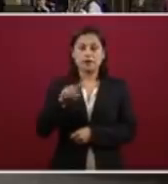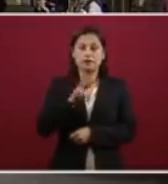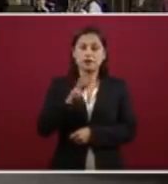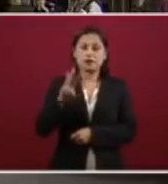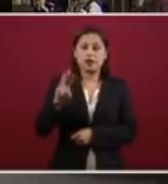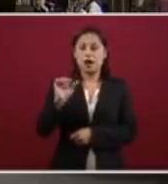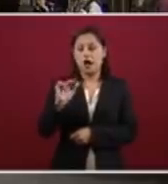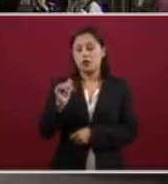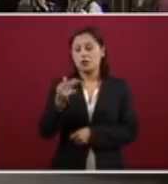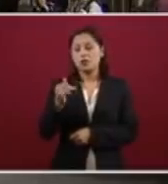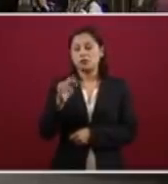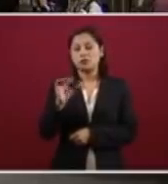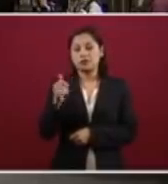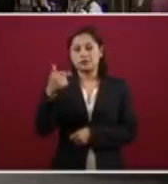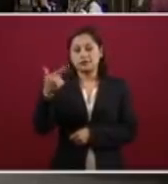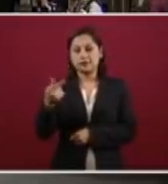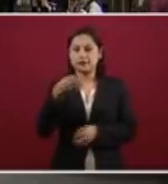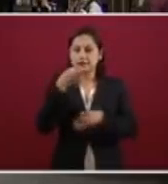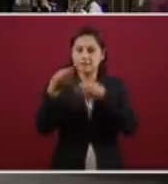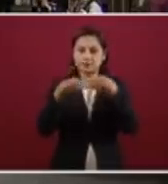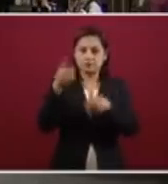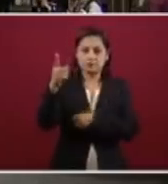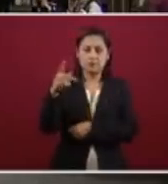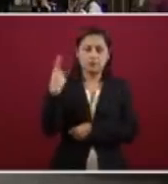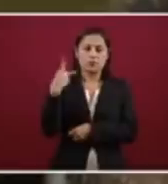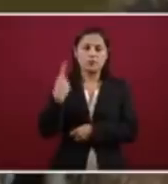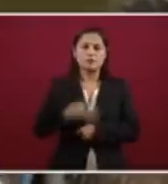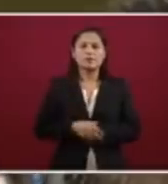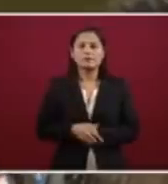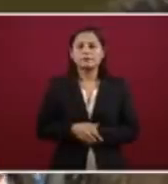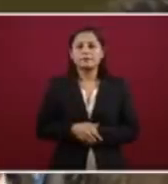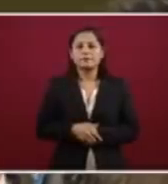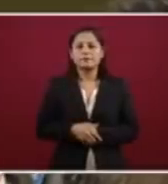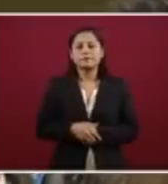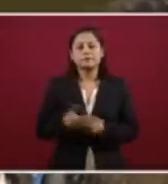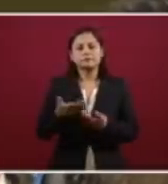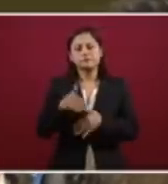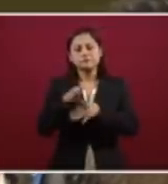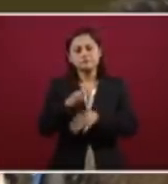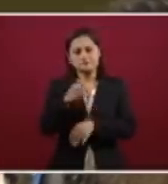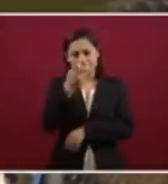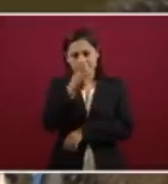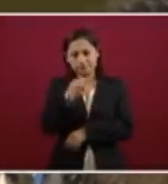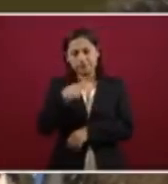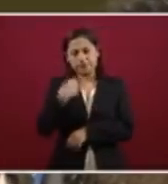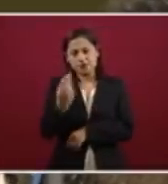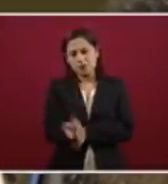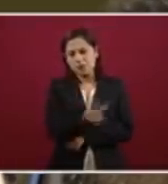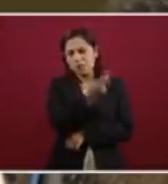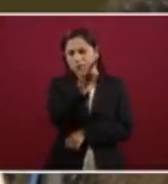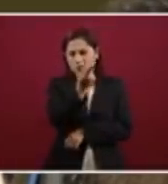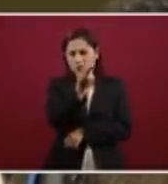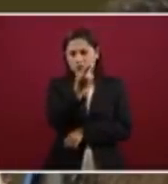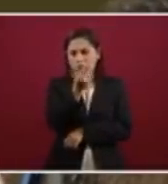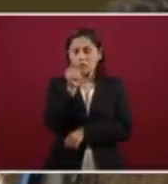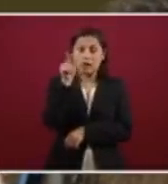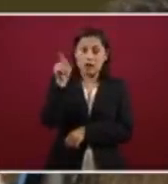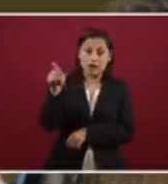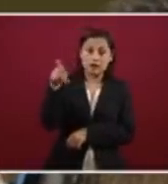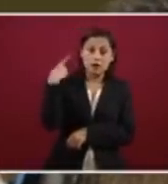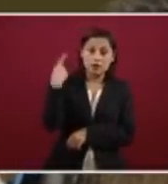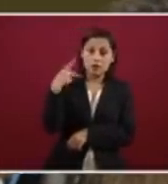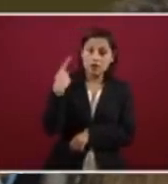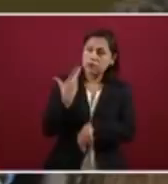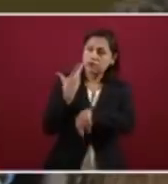7 de Puebla. Sobre el tema, presidente, preguntarle cómo va el proceso de reconstrucción en Puebla. Se hablaba